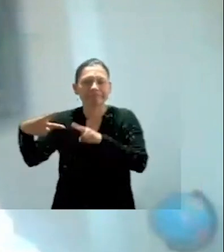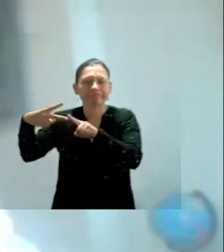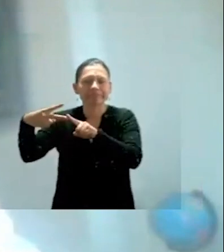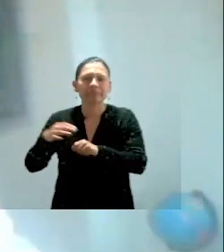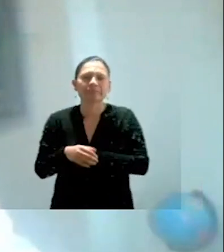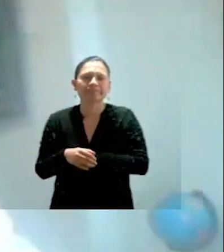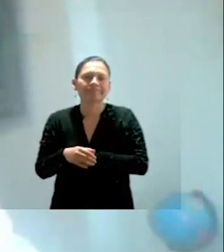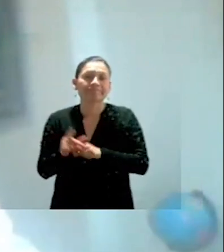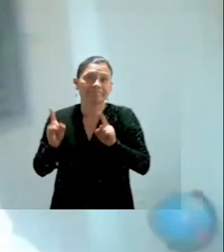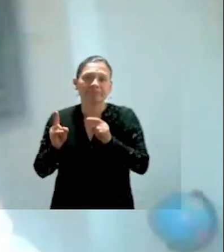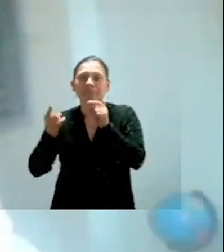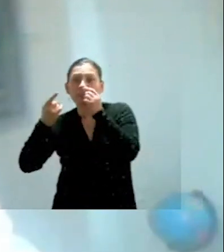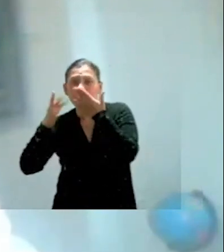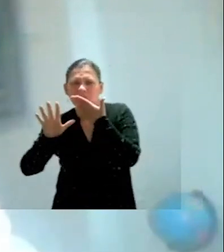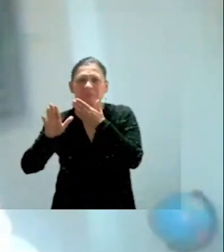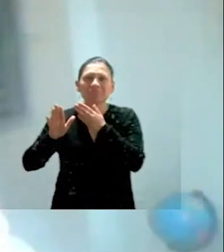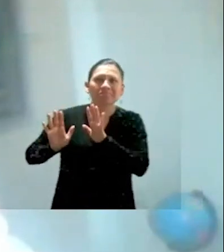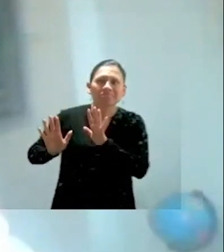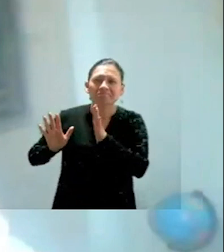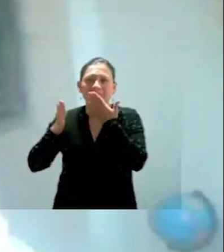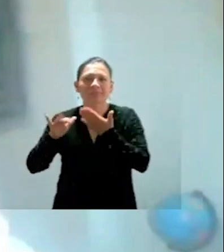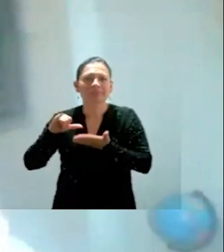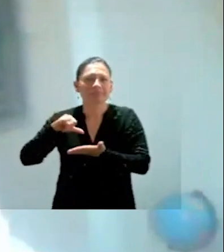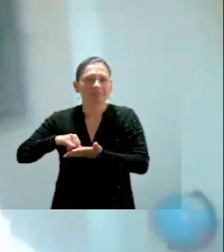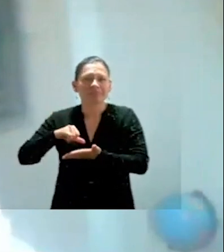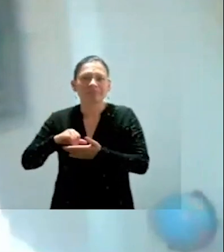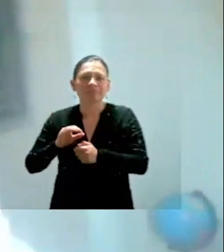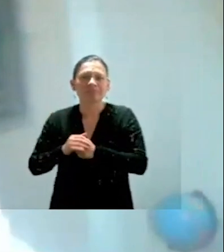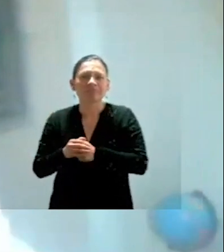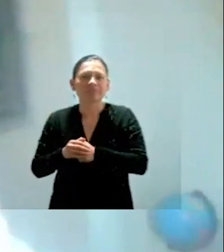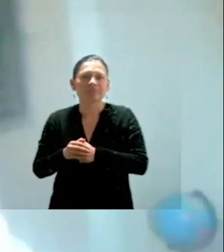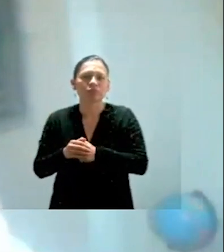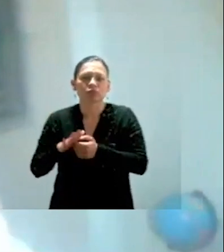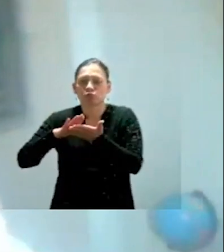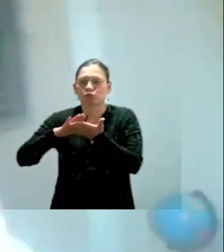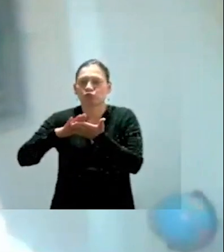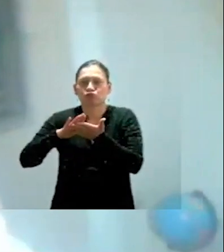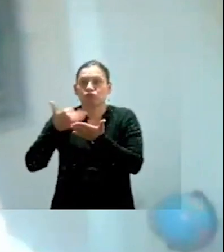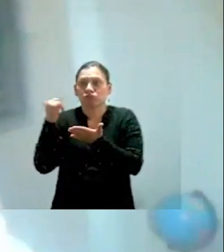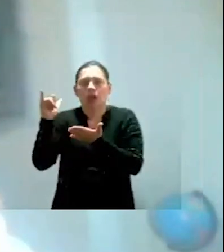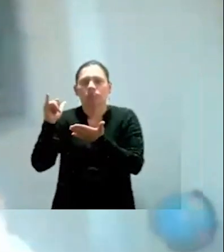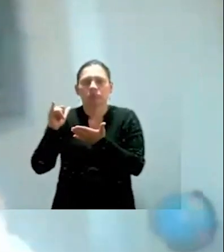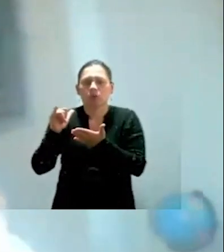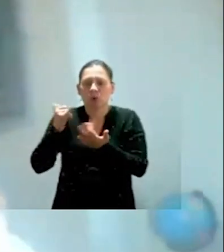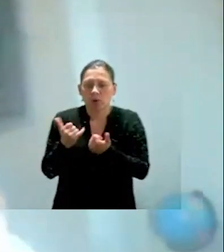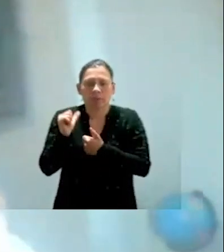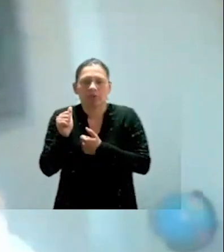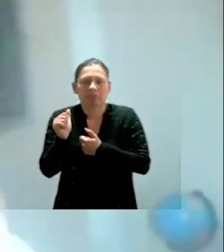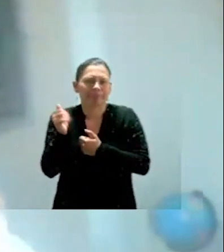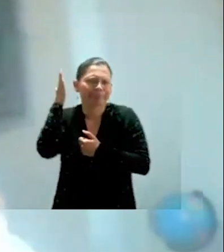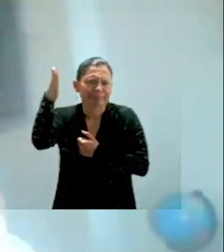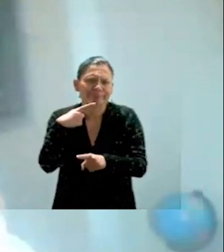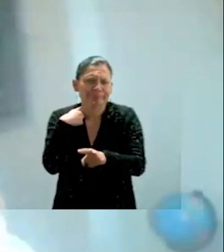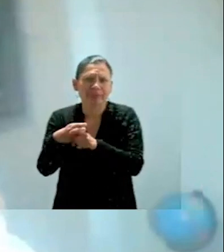nunca, porque apunta a la cultura de los derechos,